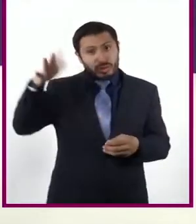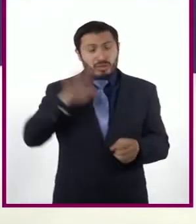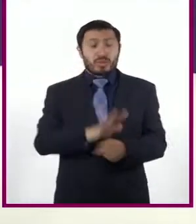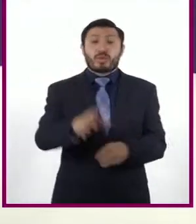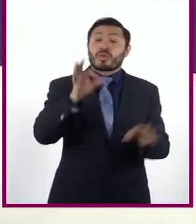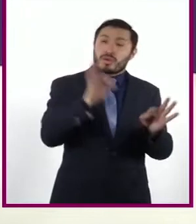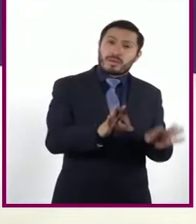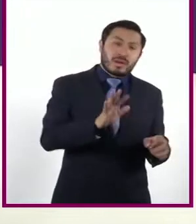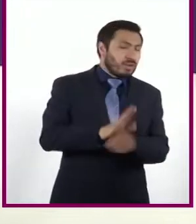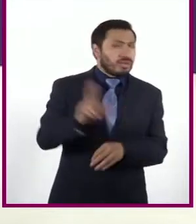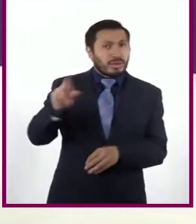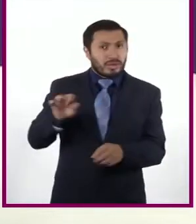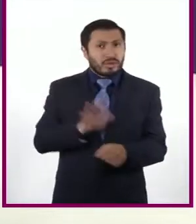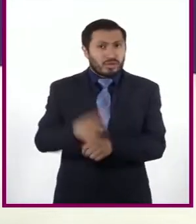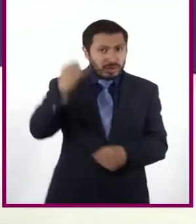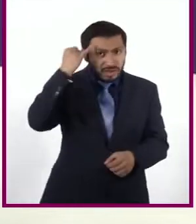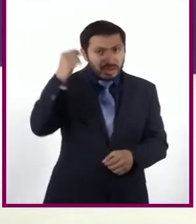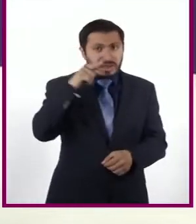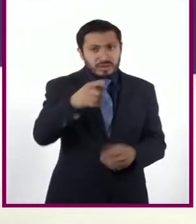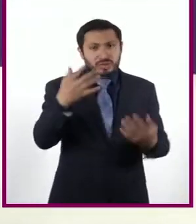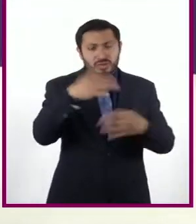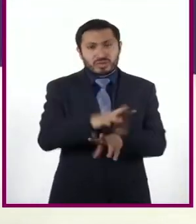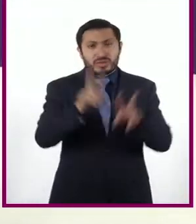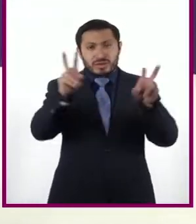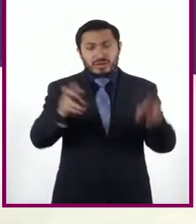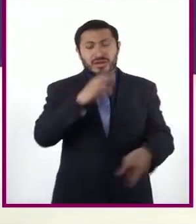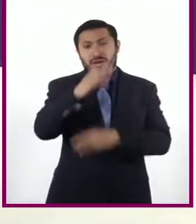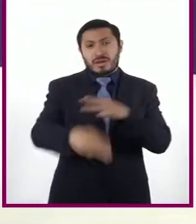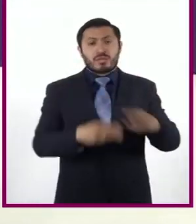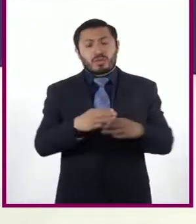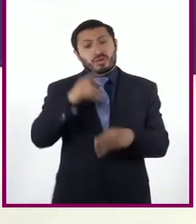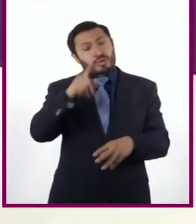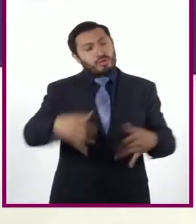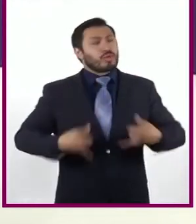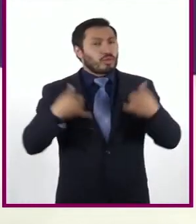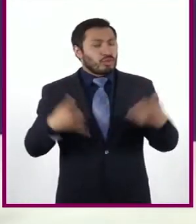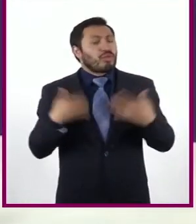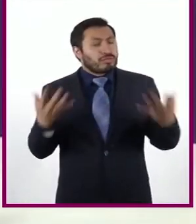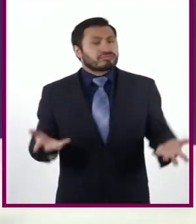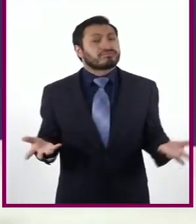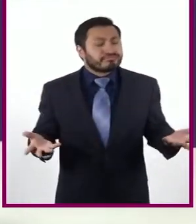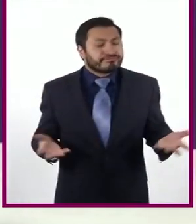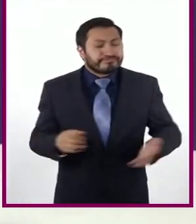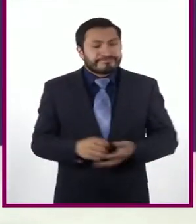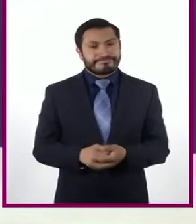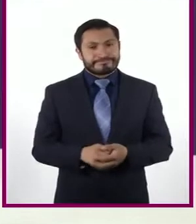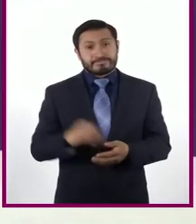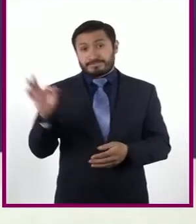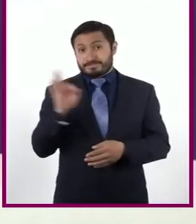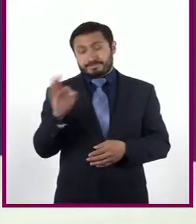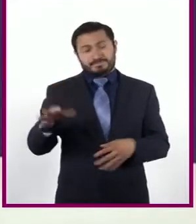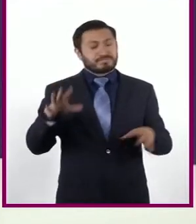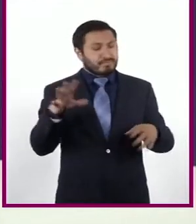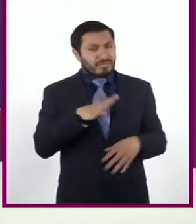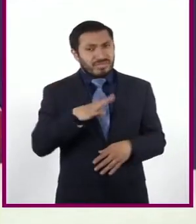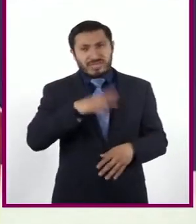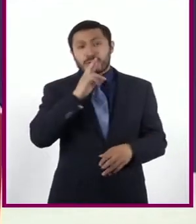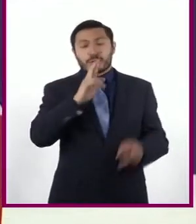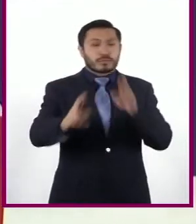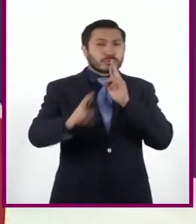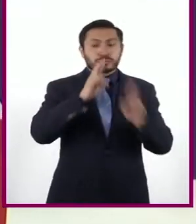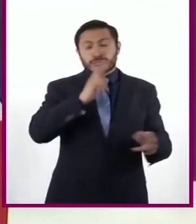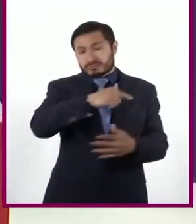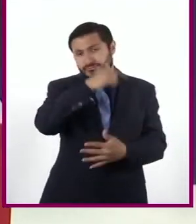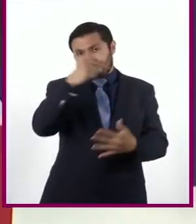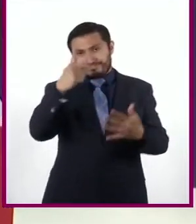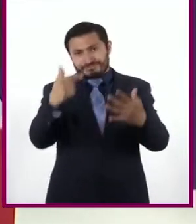¿Qué idea tienes del mundo y de tu papel como joven y como persona en él? Seguramente tienes una respuesta